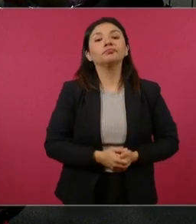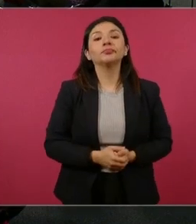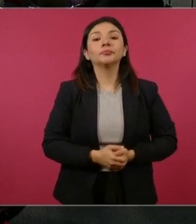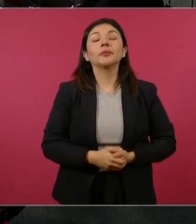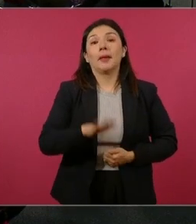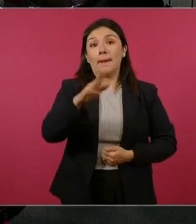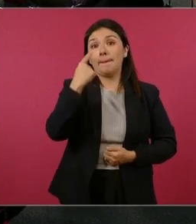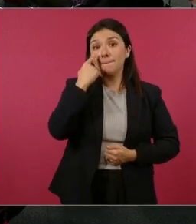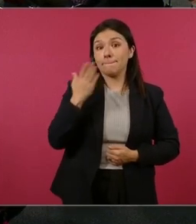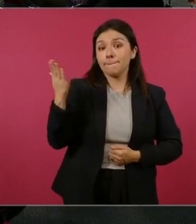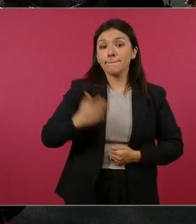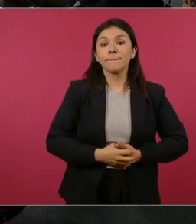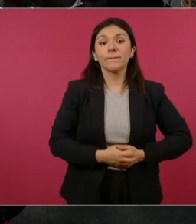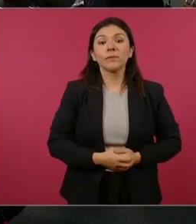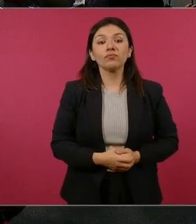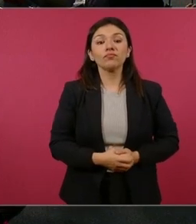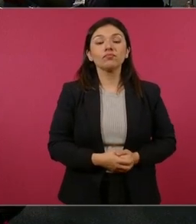Miren,